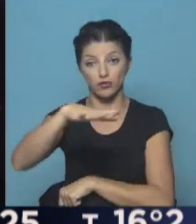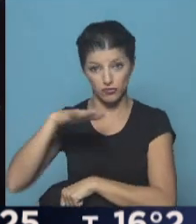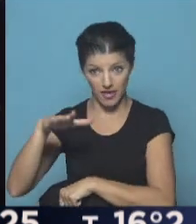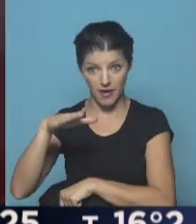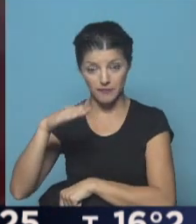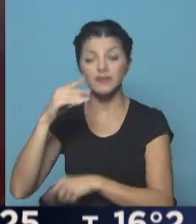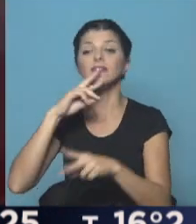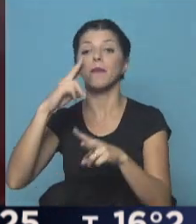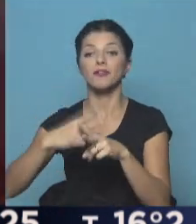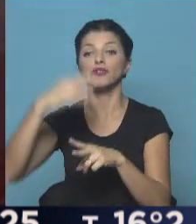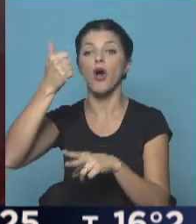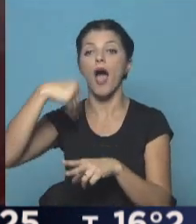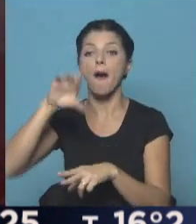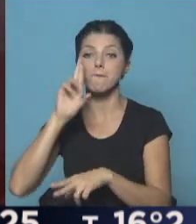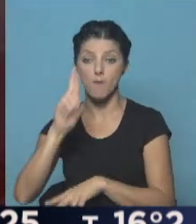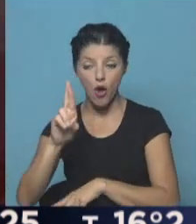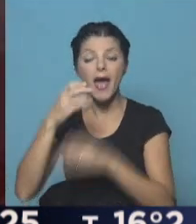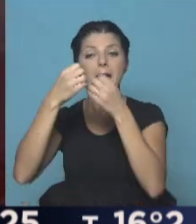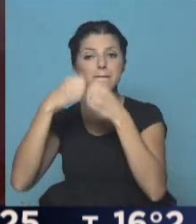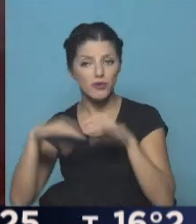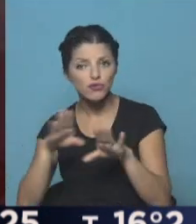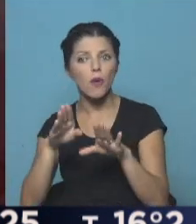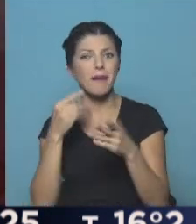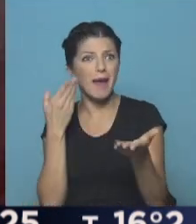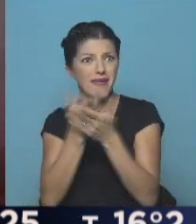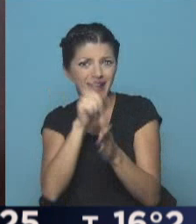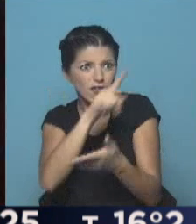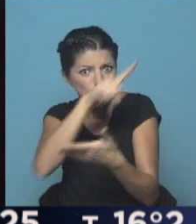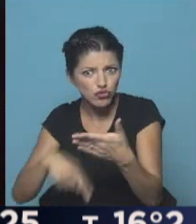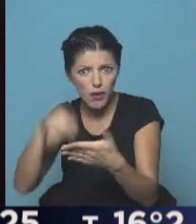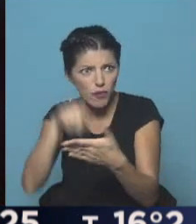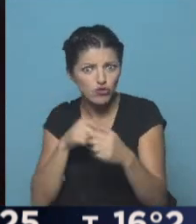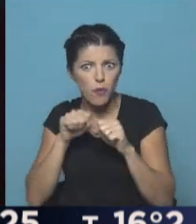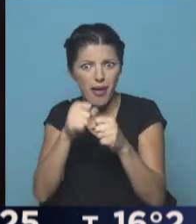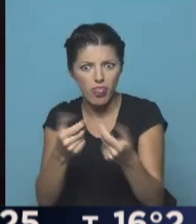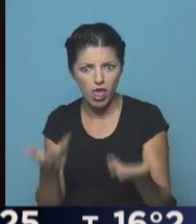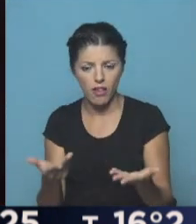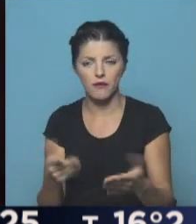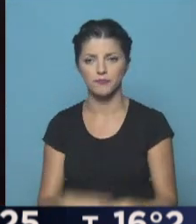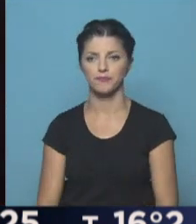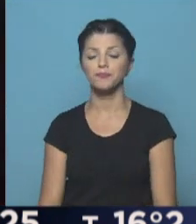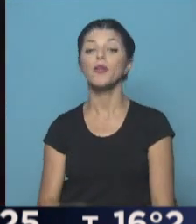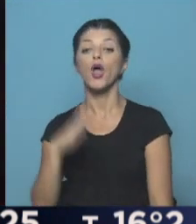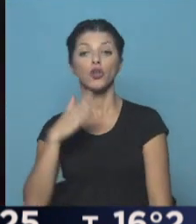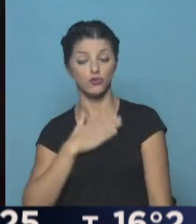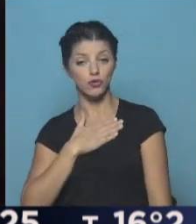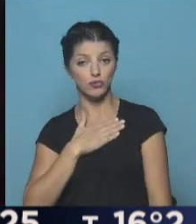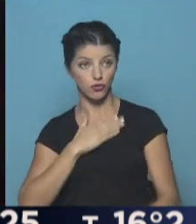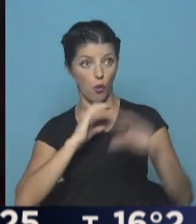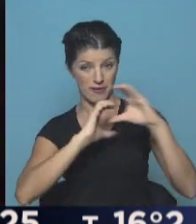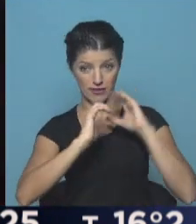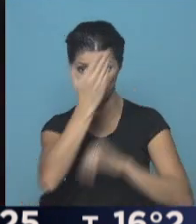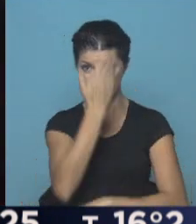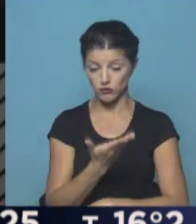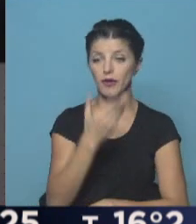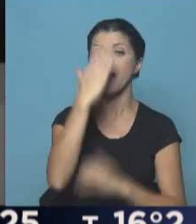Amor, inició de oficio gestiones para retrotraer la medida. Nos hemos comunicado con la ministra Carolina Stanley, hemos hablado con ella